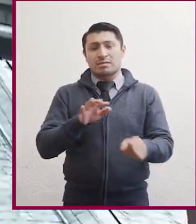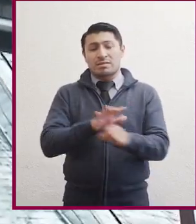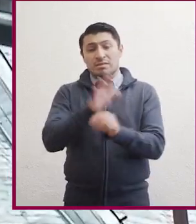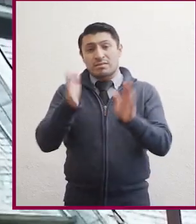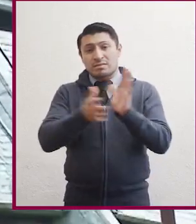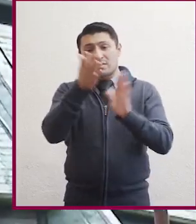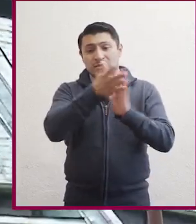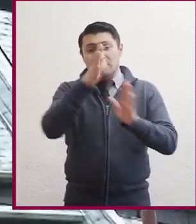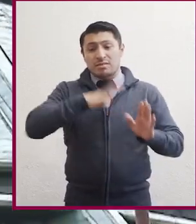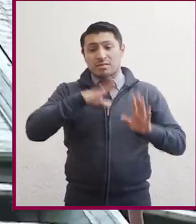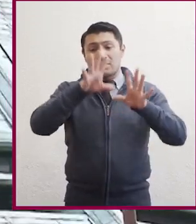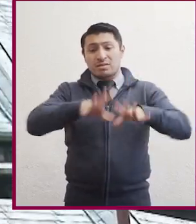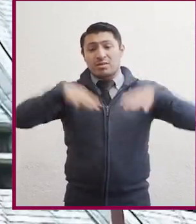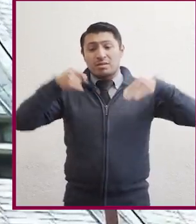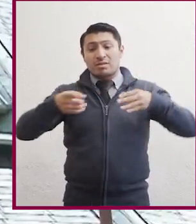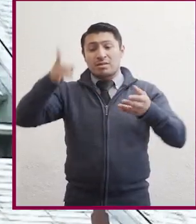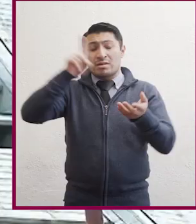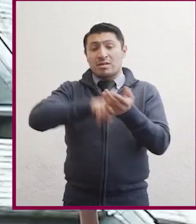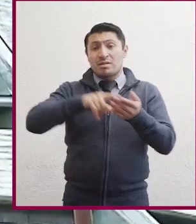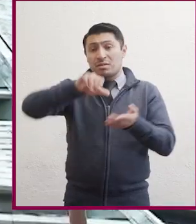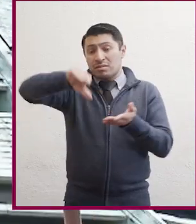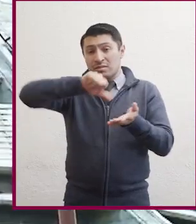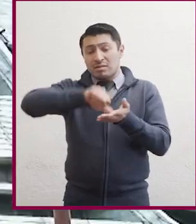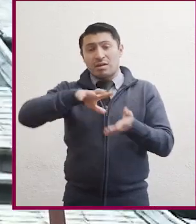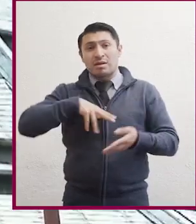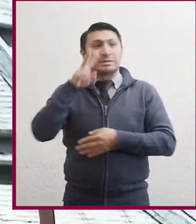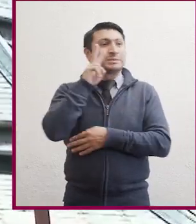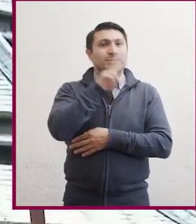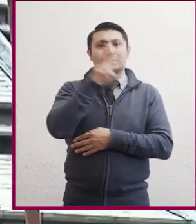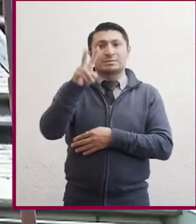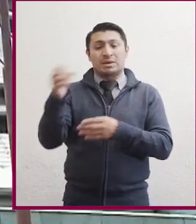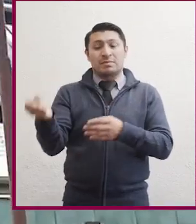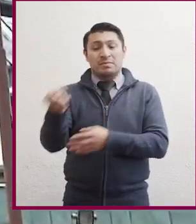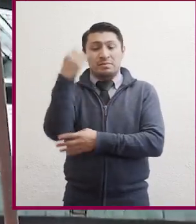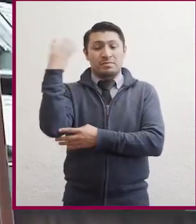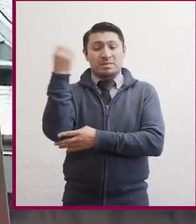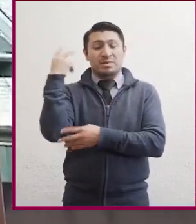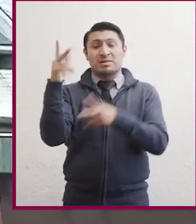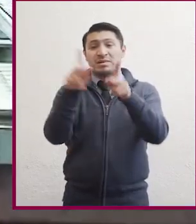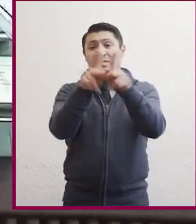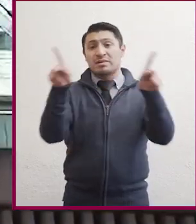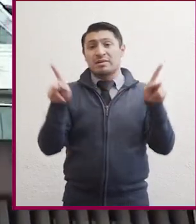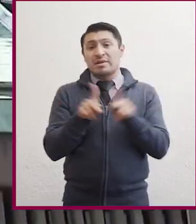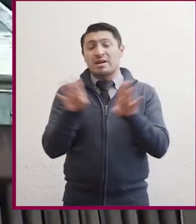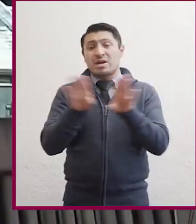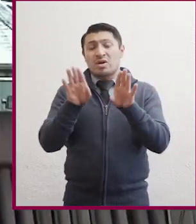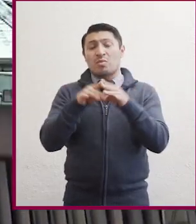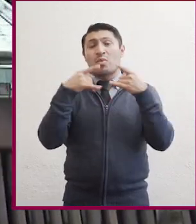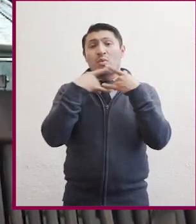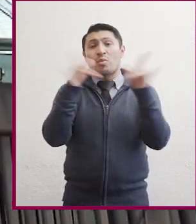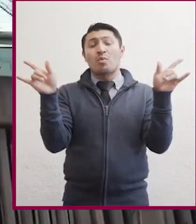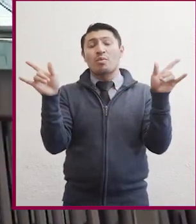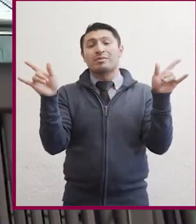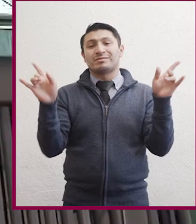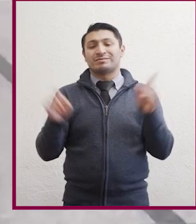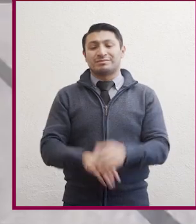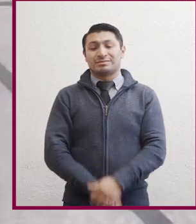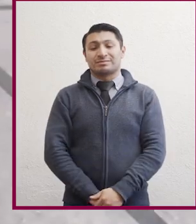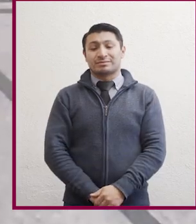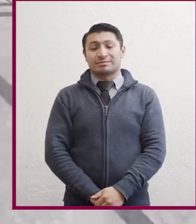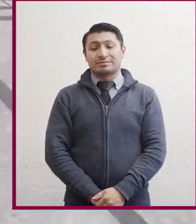La fachada cuenta con un balcón situado en el centro, que permite ofrecer misas en la plaza al estilo de una capilla